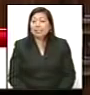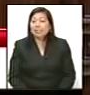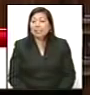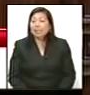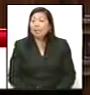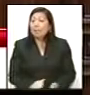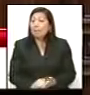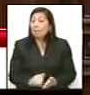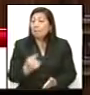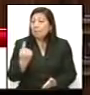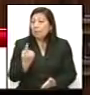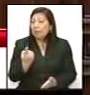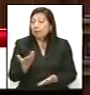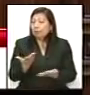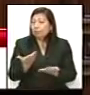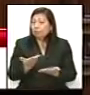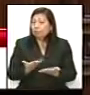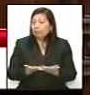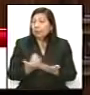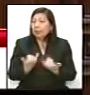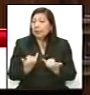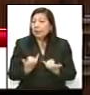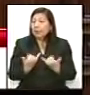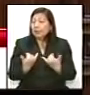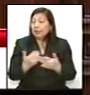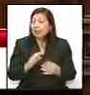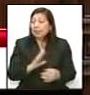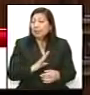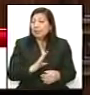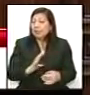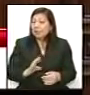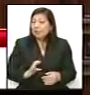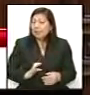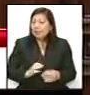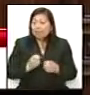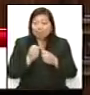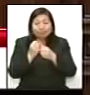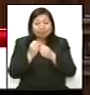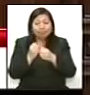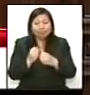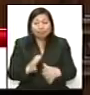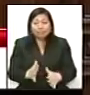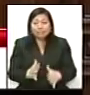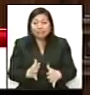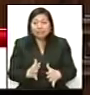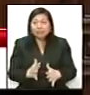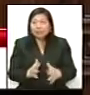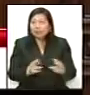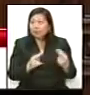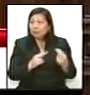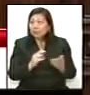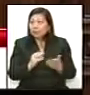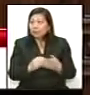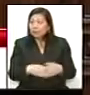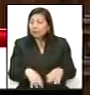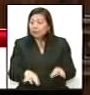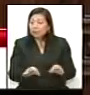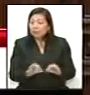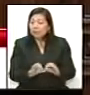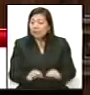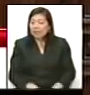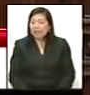lo primero que observamos es que ya el Estado renuncia a su rol fundamental